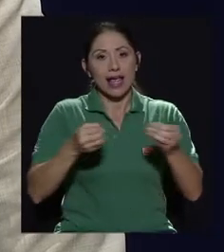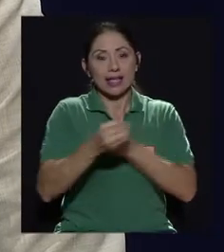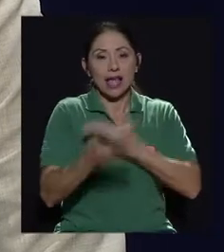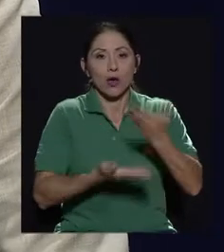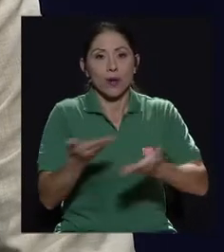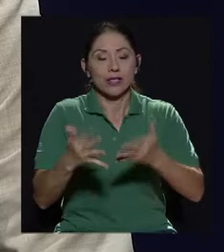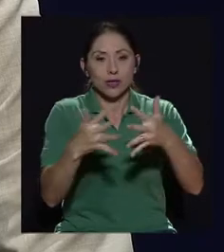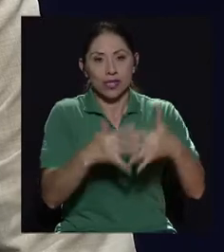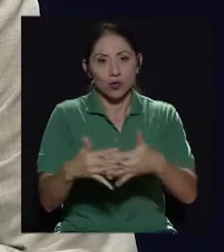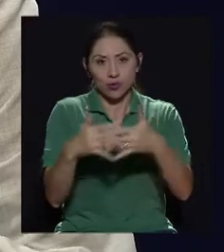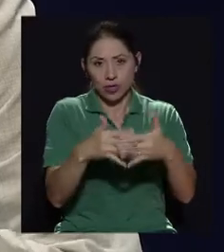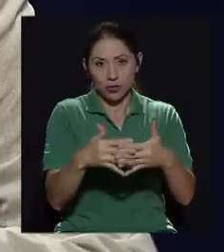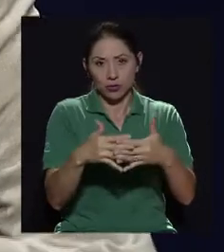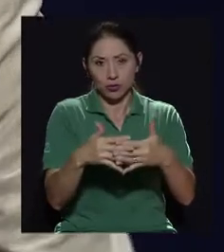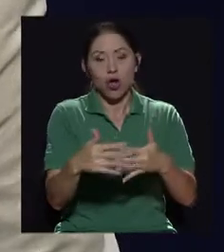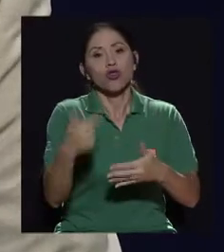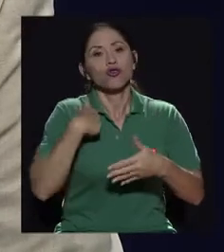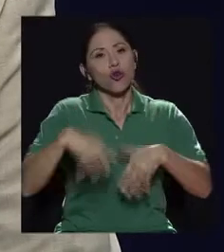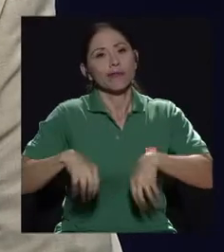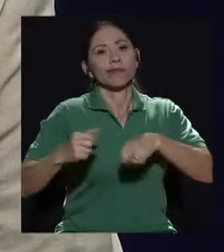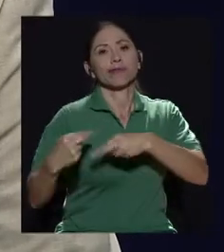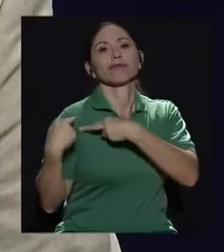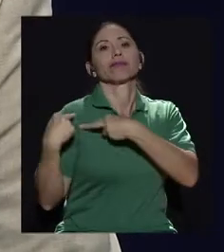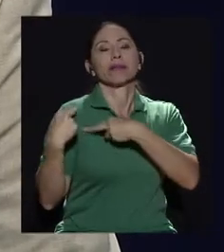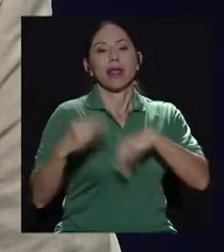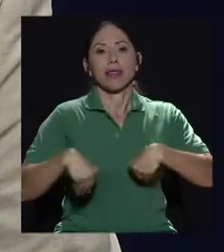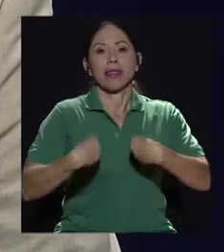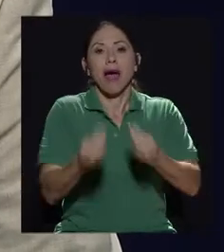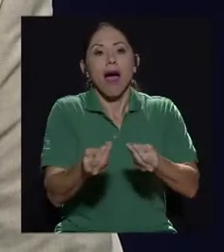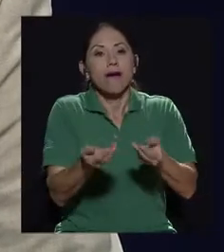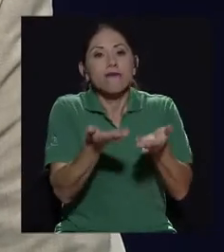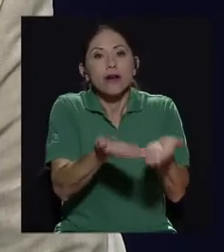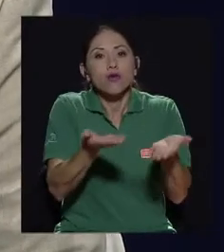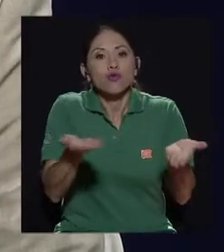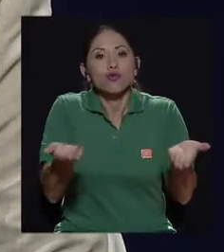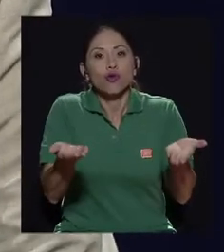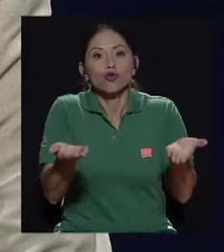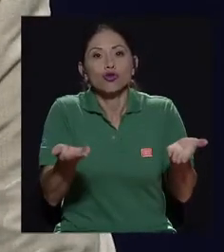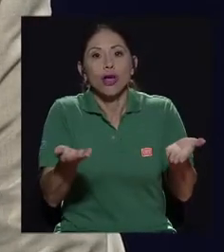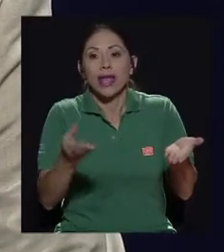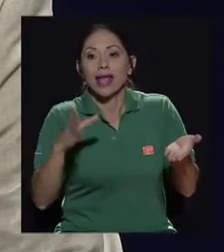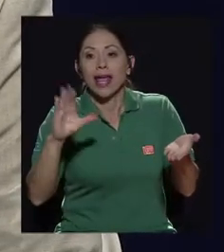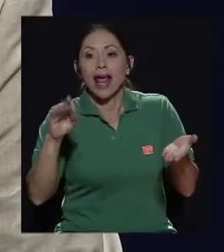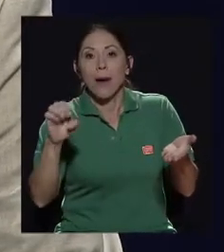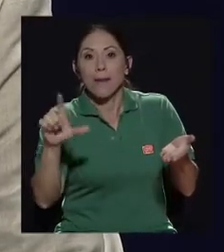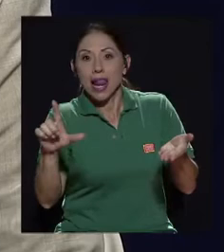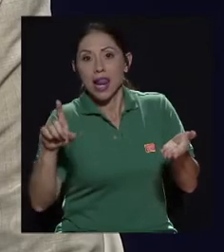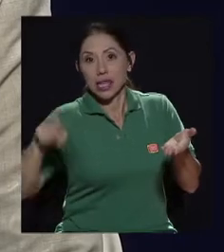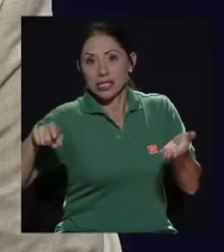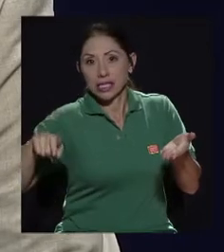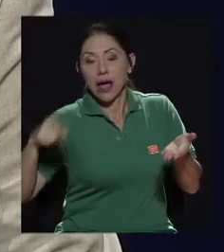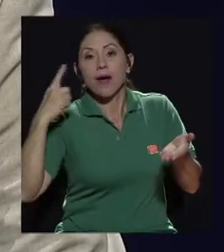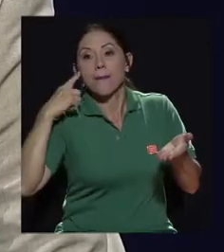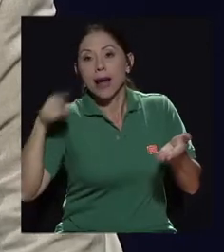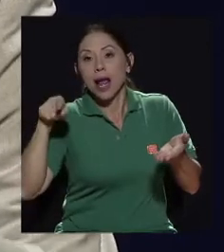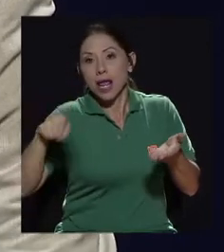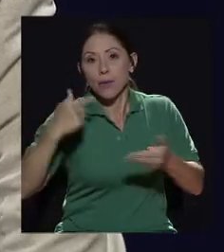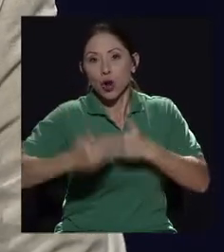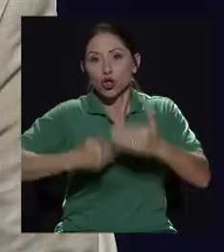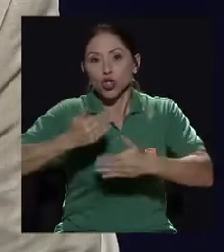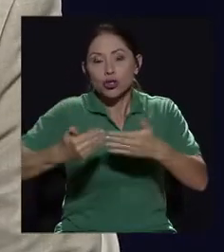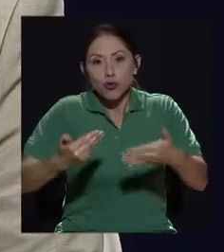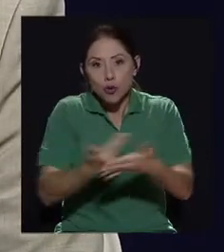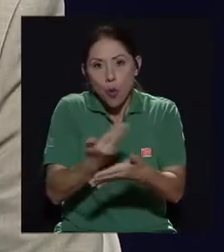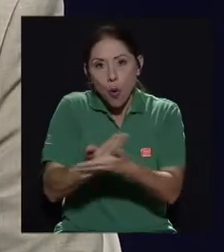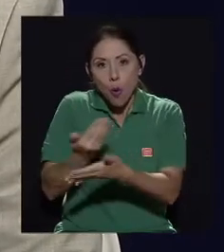de cooperación de los estados unidos entonces me hacía cargo de proporcionar los recursos que capel a través del gran necesitaba para